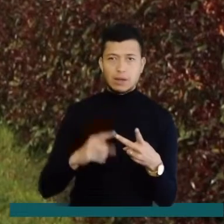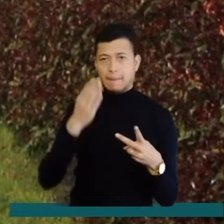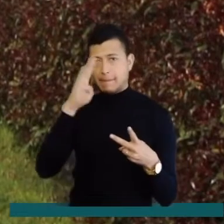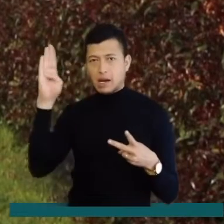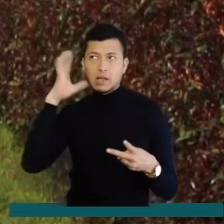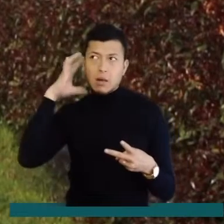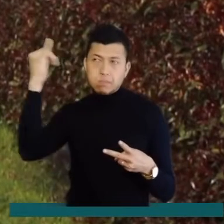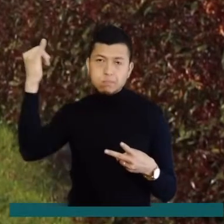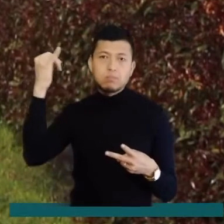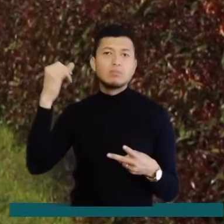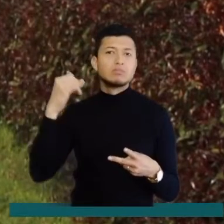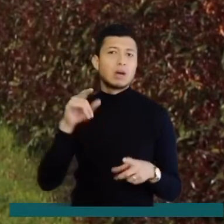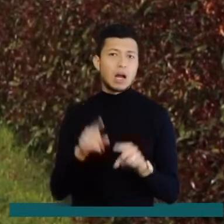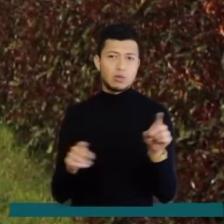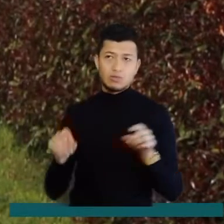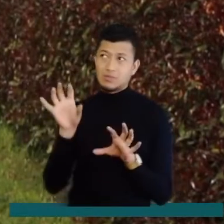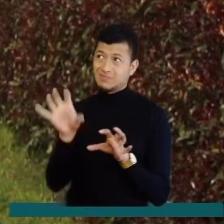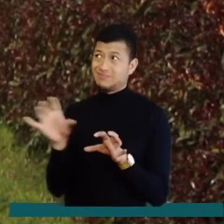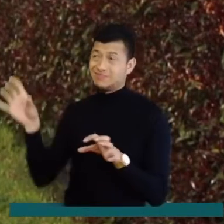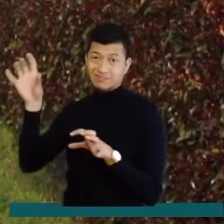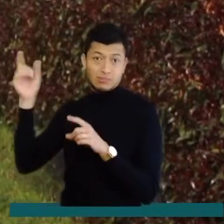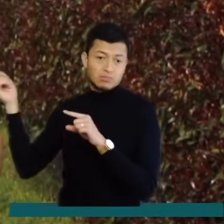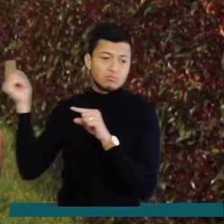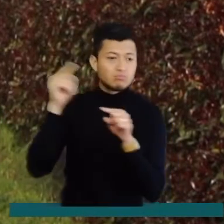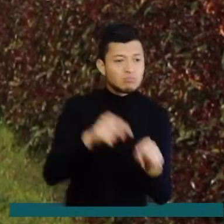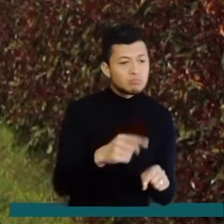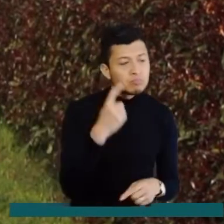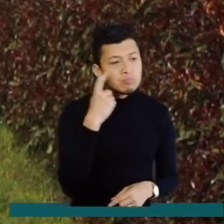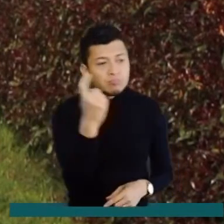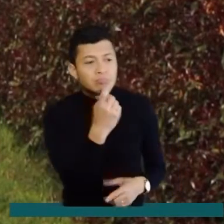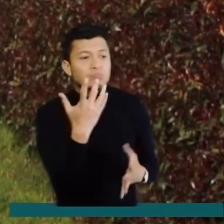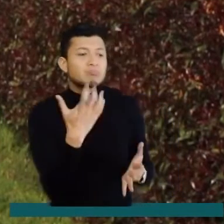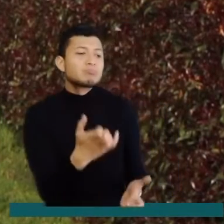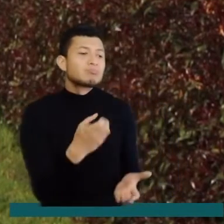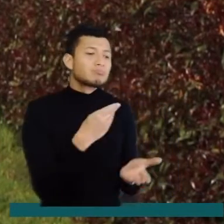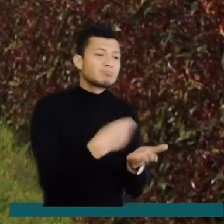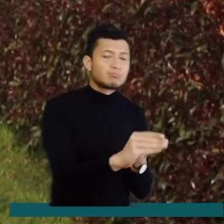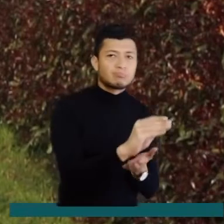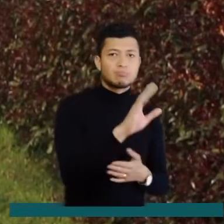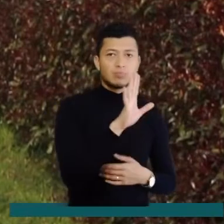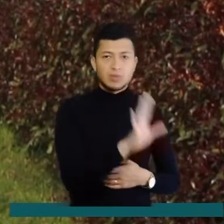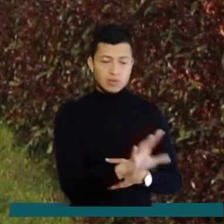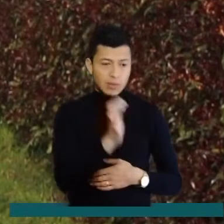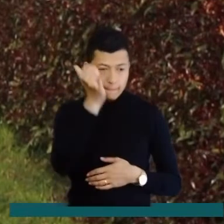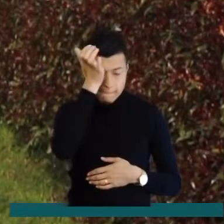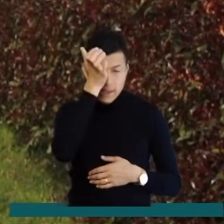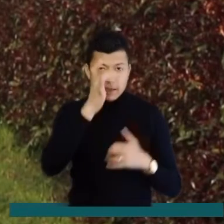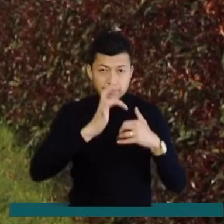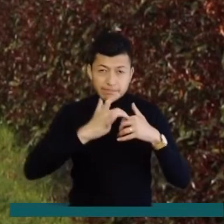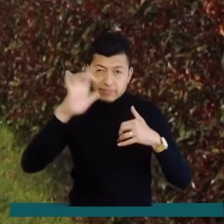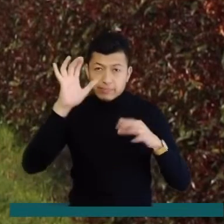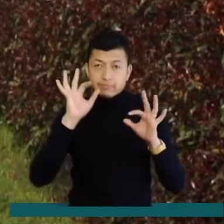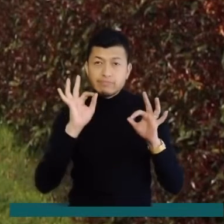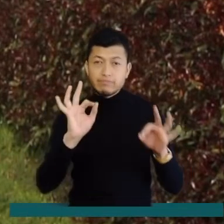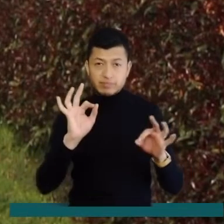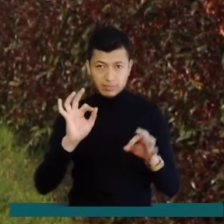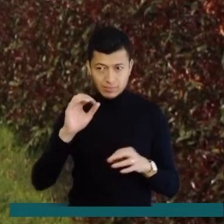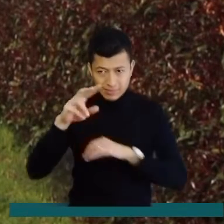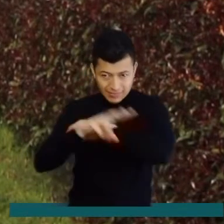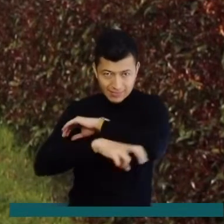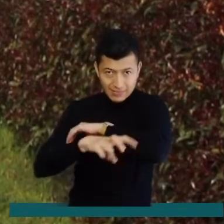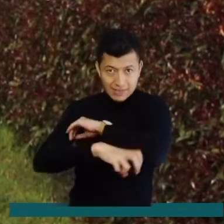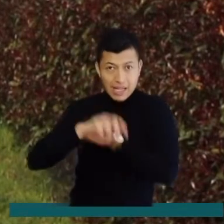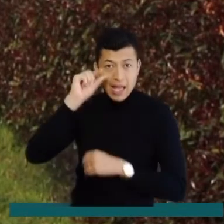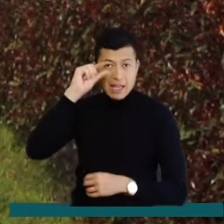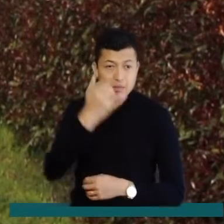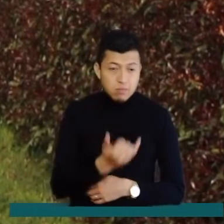o Barranquilla, a donde los extranjeros llegan a buscar o mandar a hacer artesanías hechas con piedras finas extraídas de